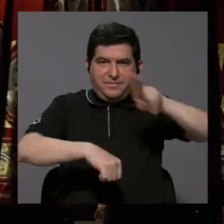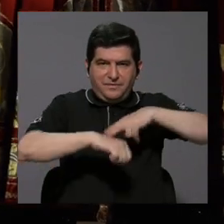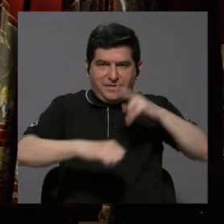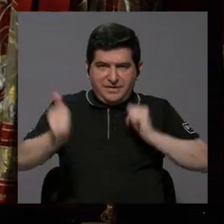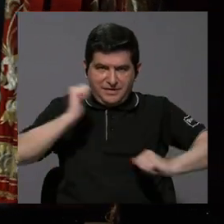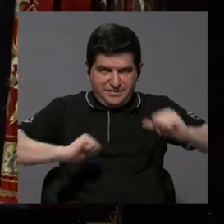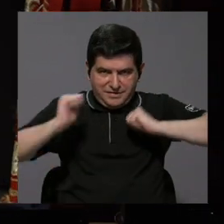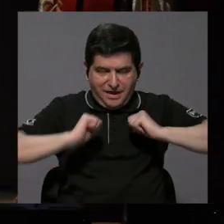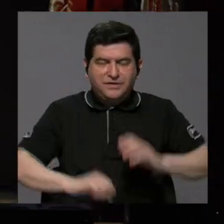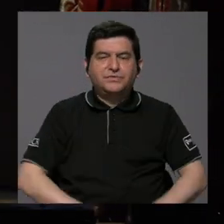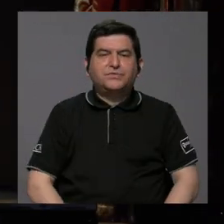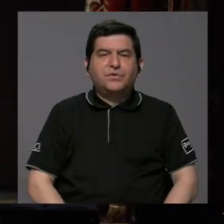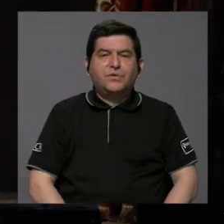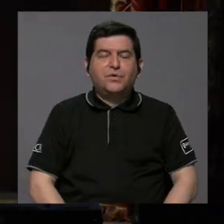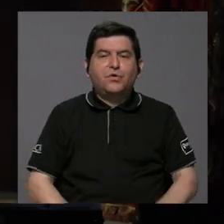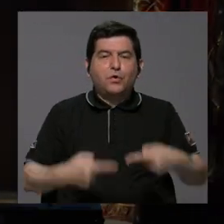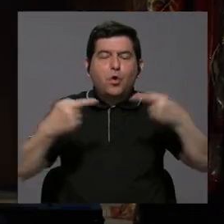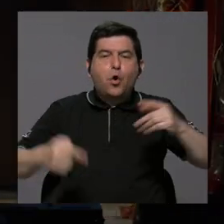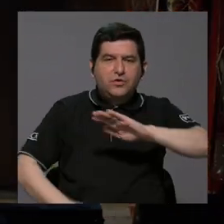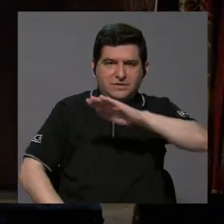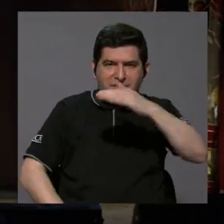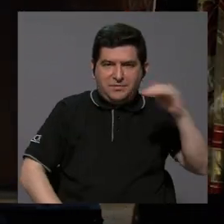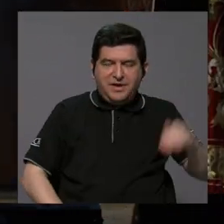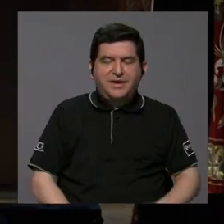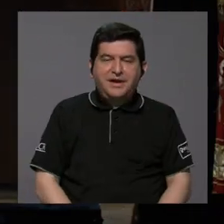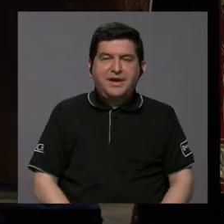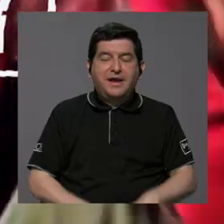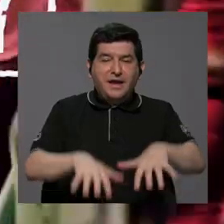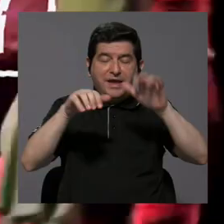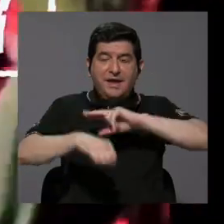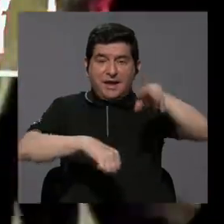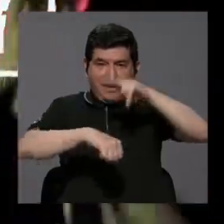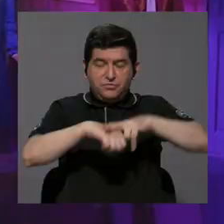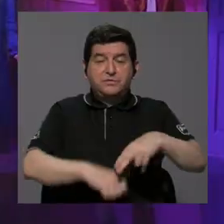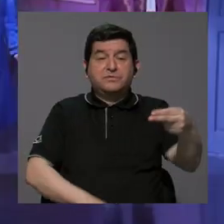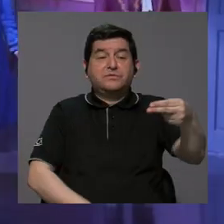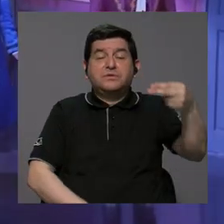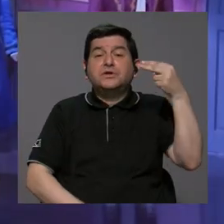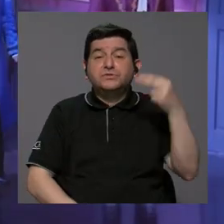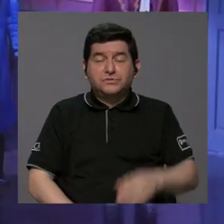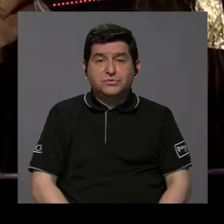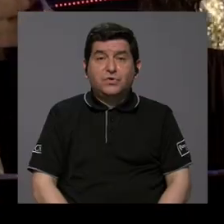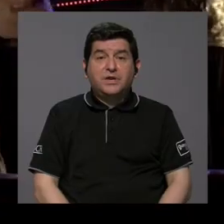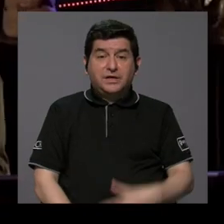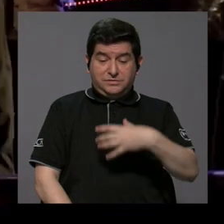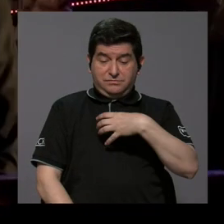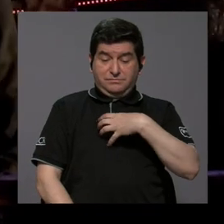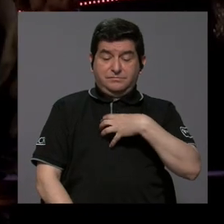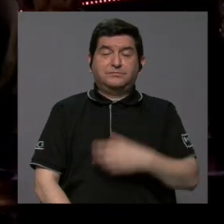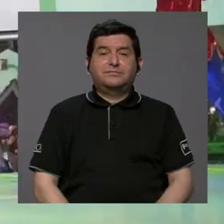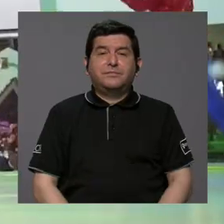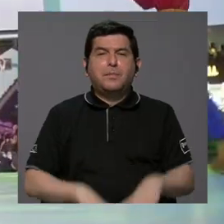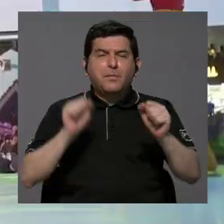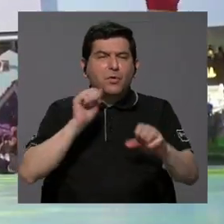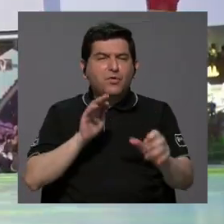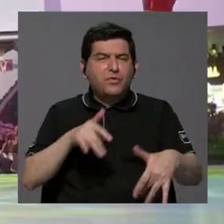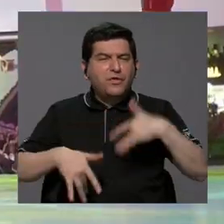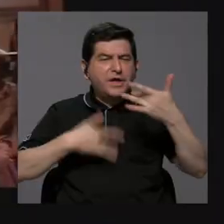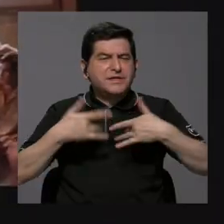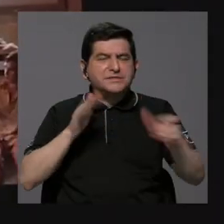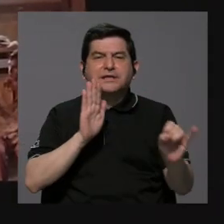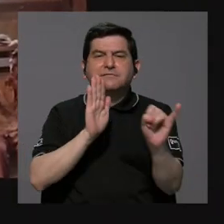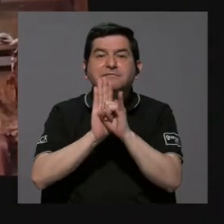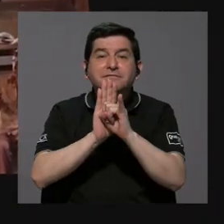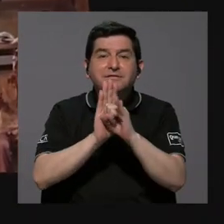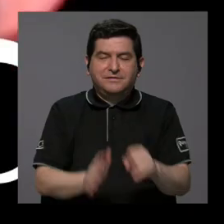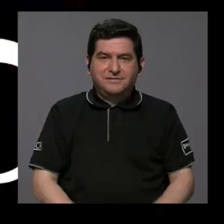de teatro y contra marea que recientemente hizo la auditoría nacional que son historias ya nuestras con las que nos podemos sentir un poquito más